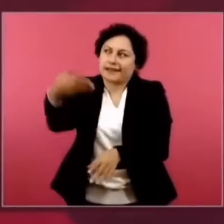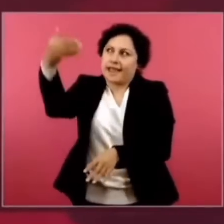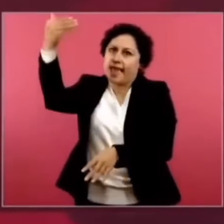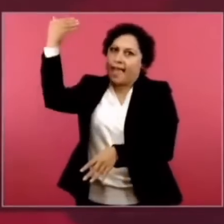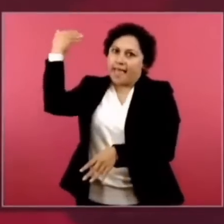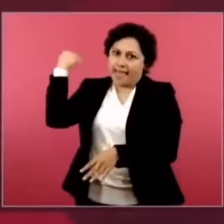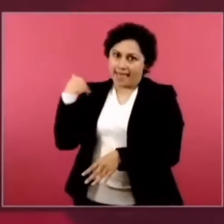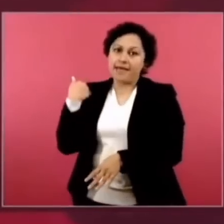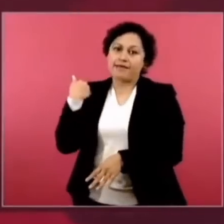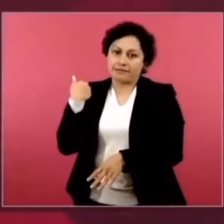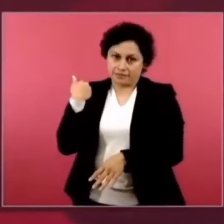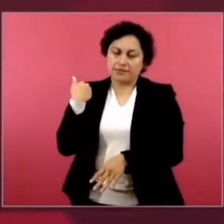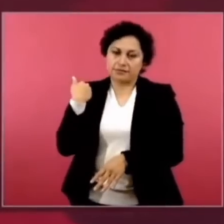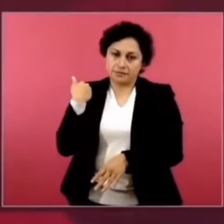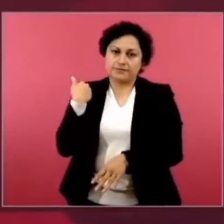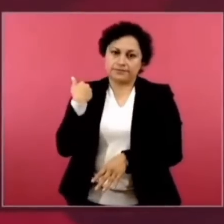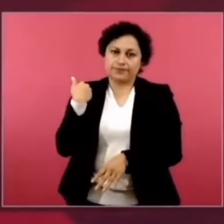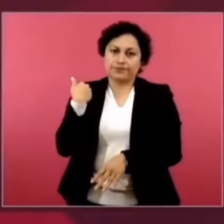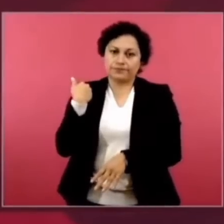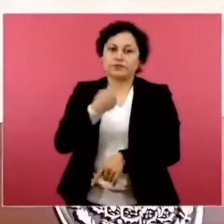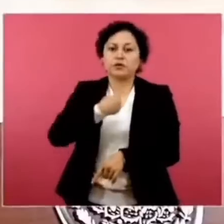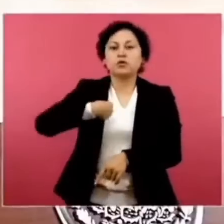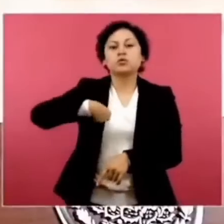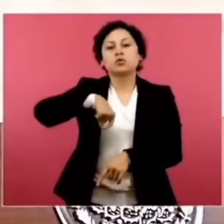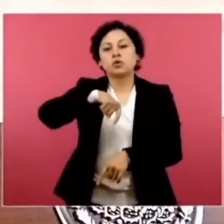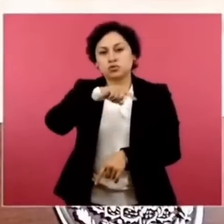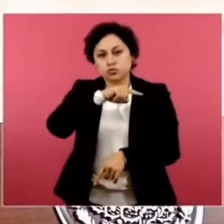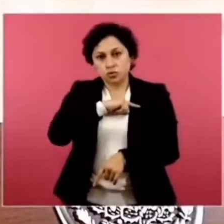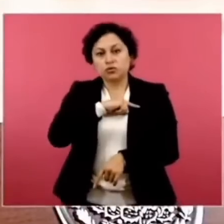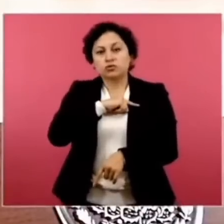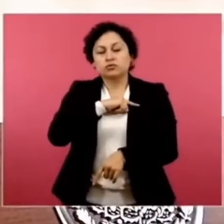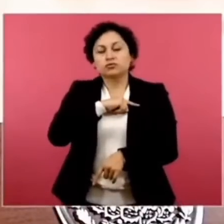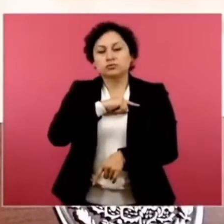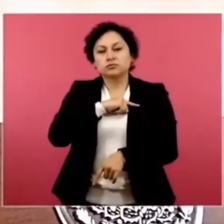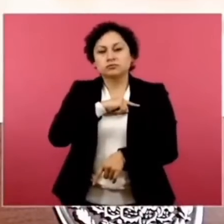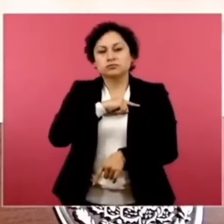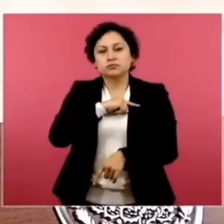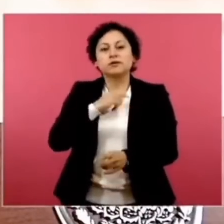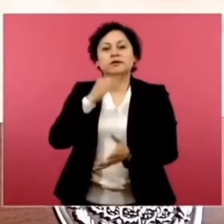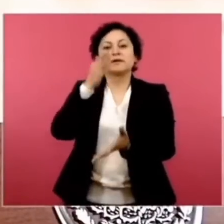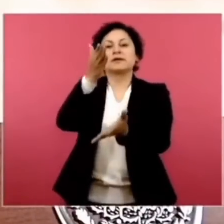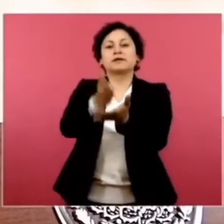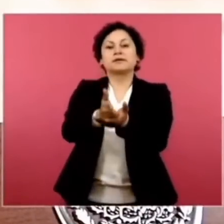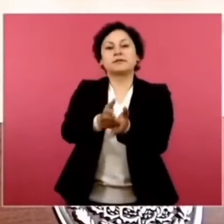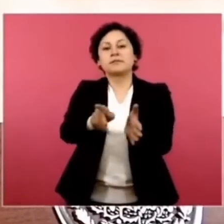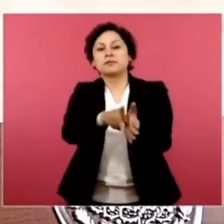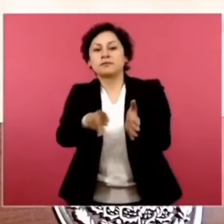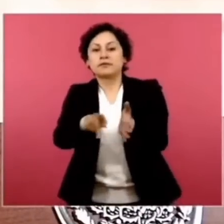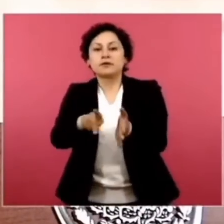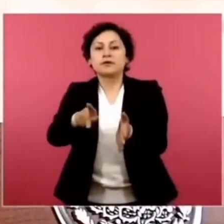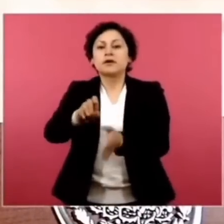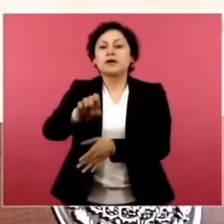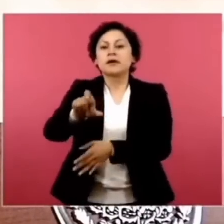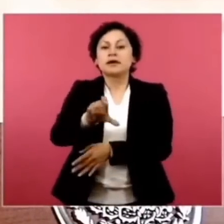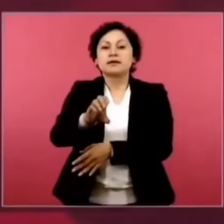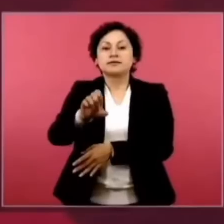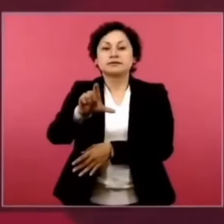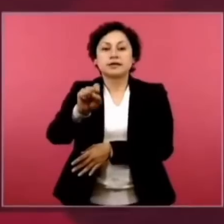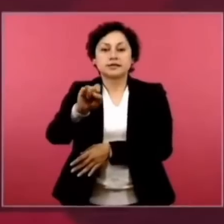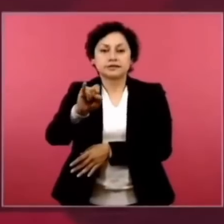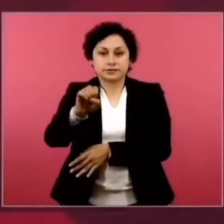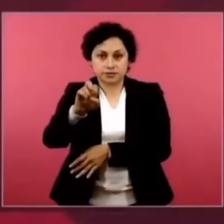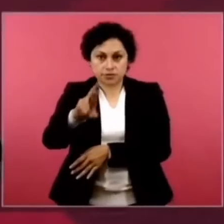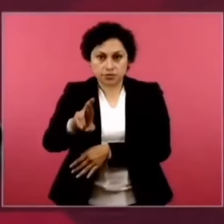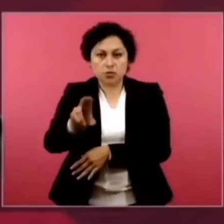nos formamos, cada vez que pasábamos por Excelsior, después del golpe